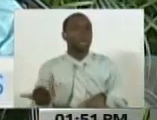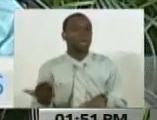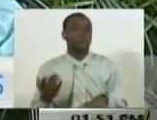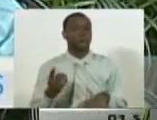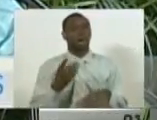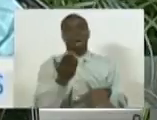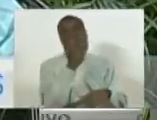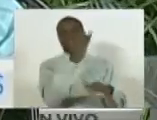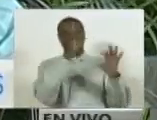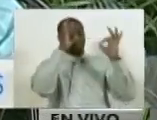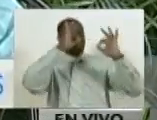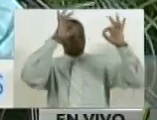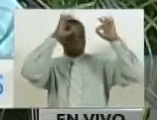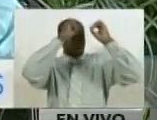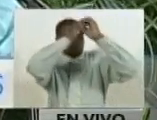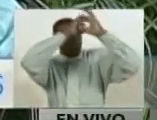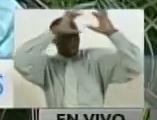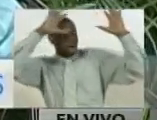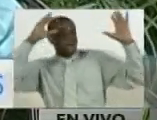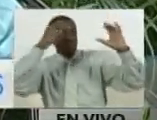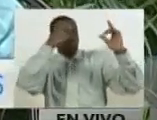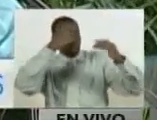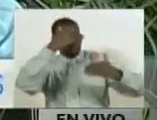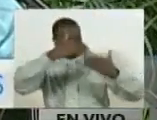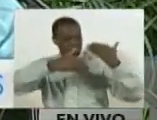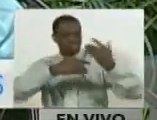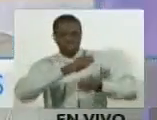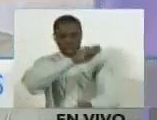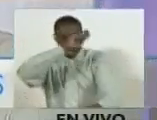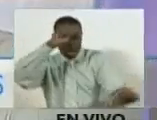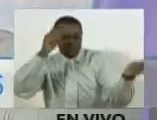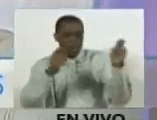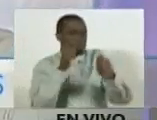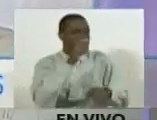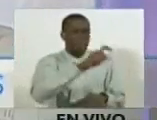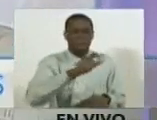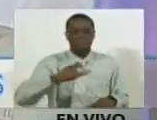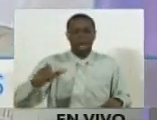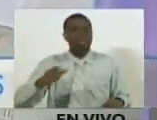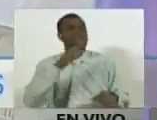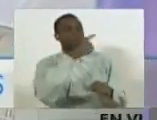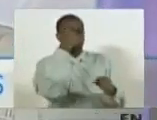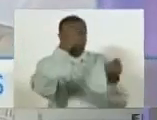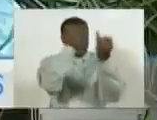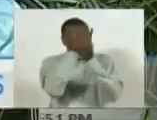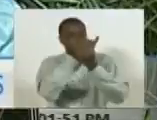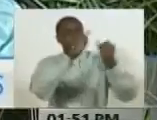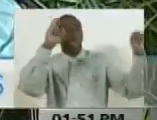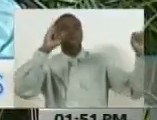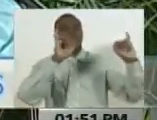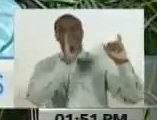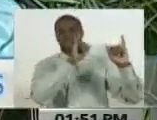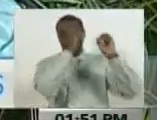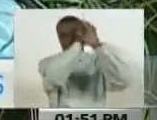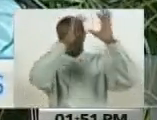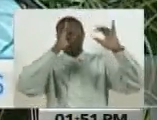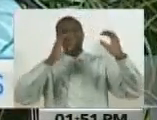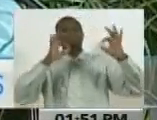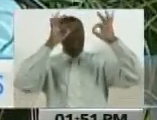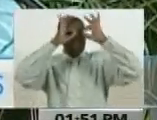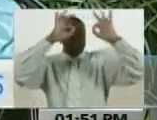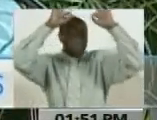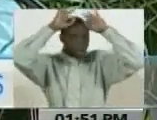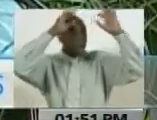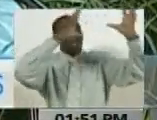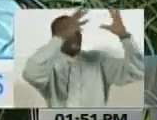la visión pedagógica, humanista, transformadora, independentista de Simón Rodríguez sea la visión